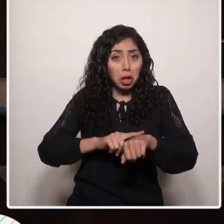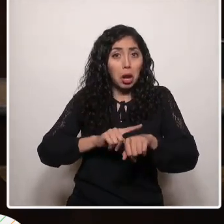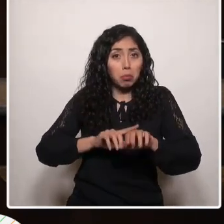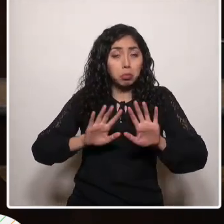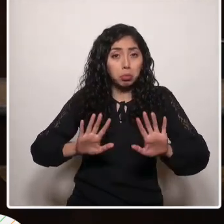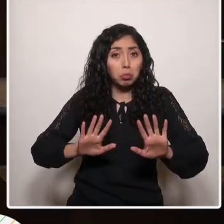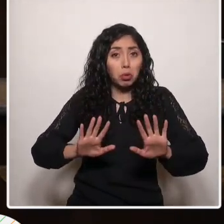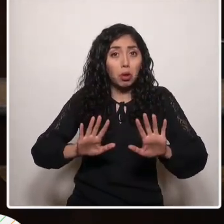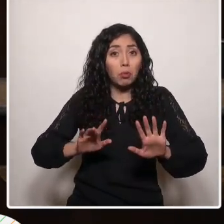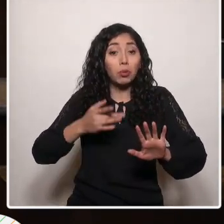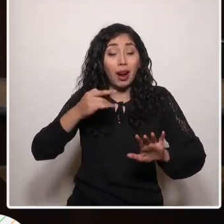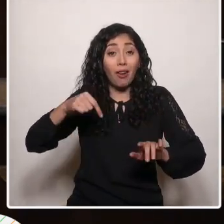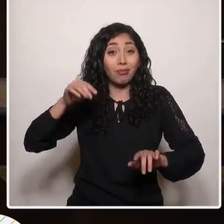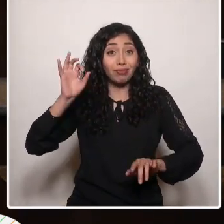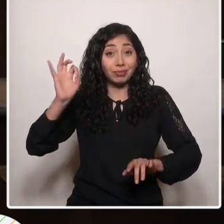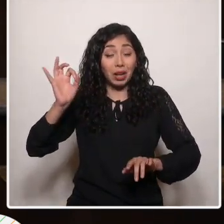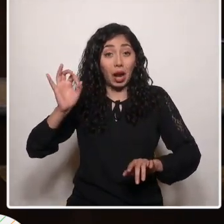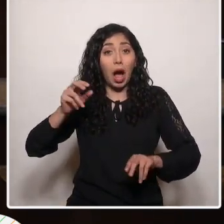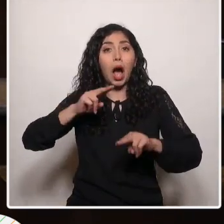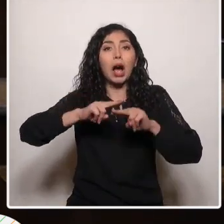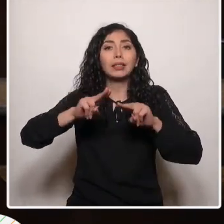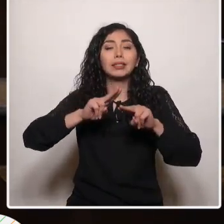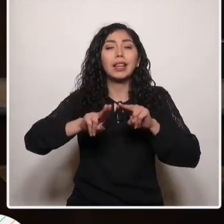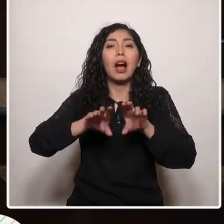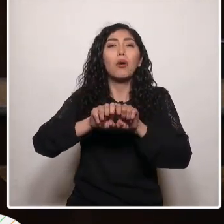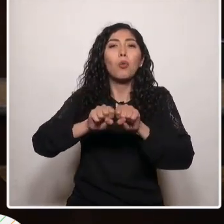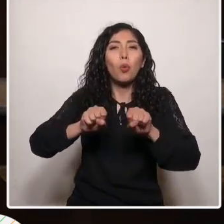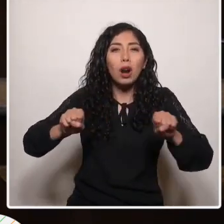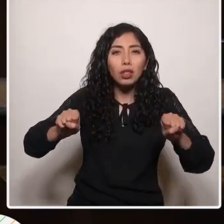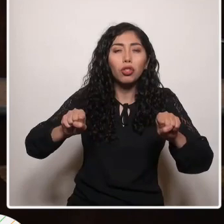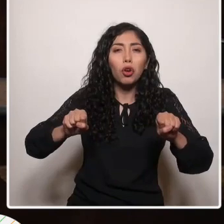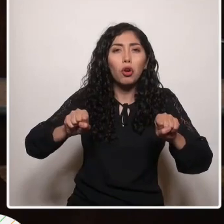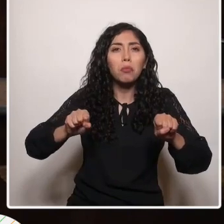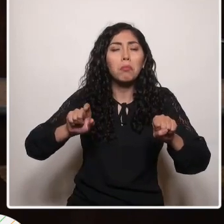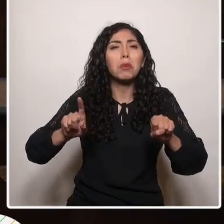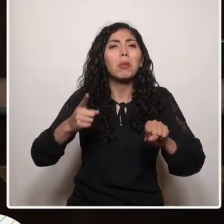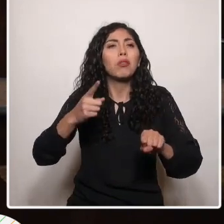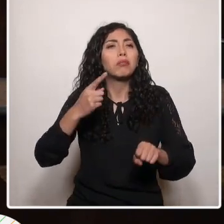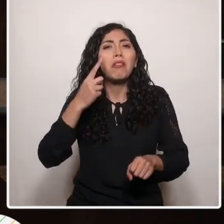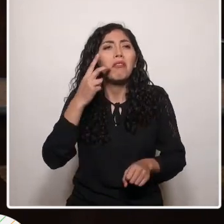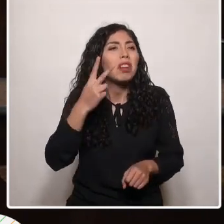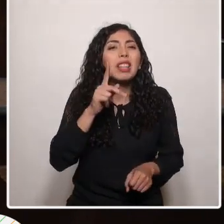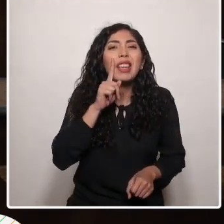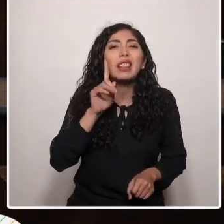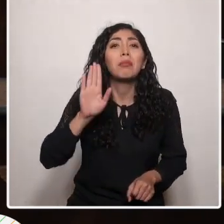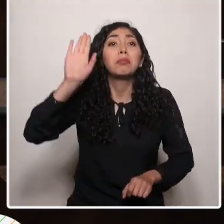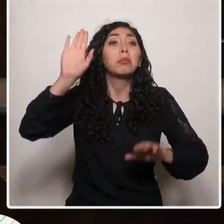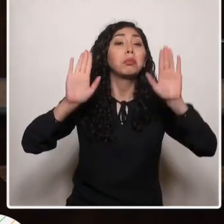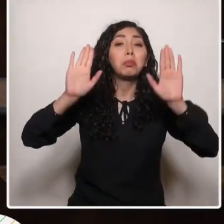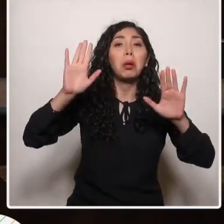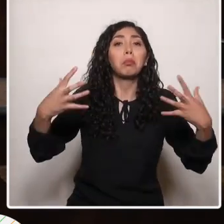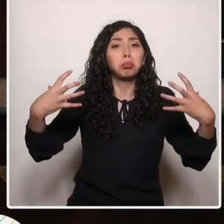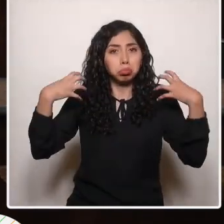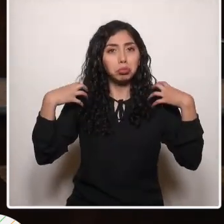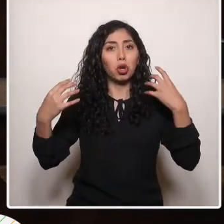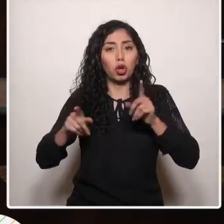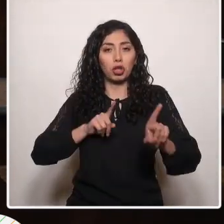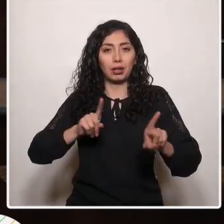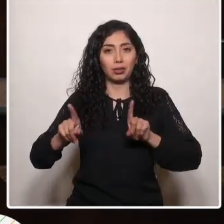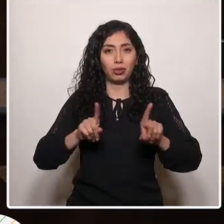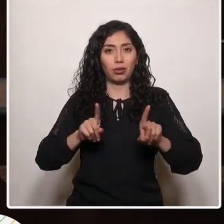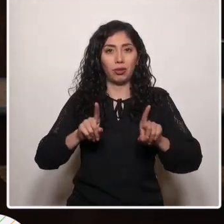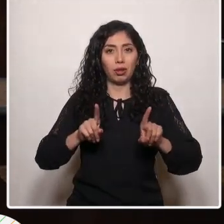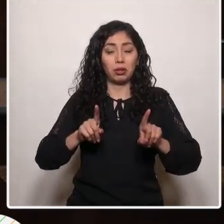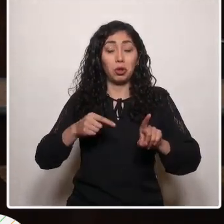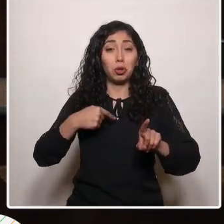citación, de que adoptemos un acuerdo de escuchar quiénes están disponibles para asumir esa coordinación. Y lo pongo